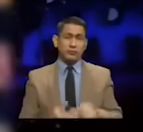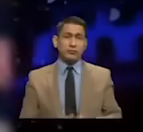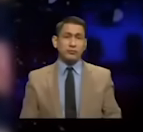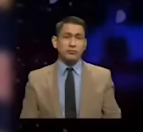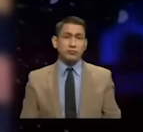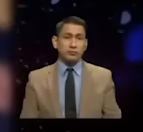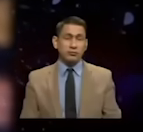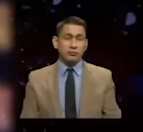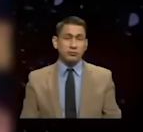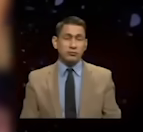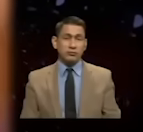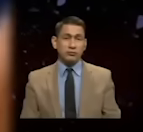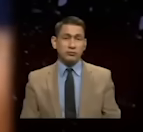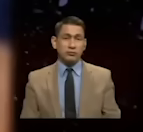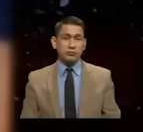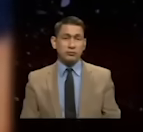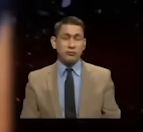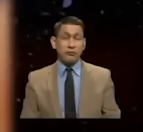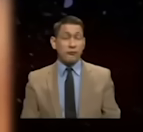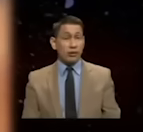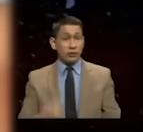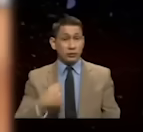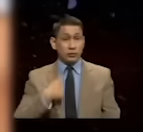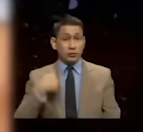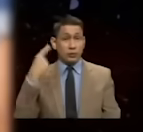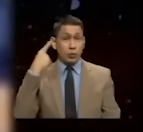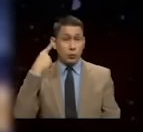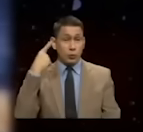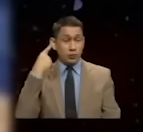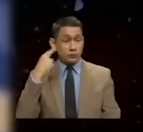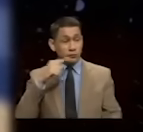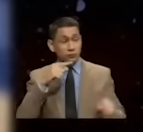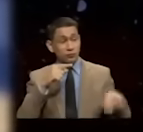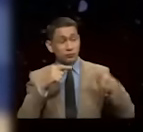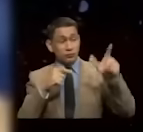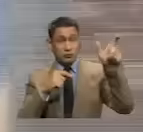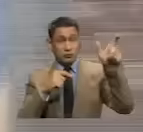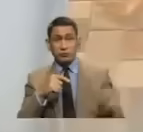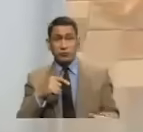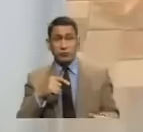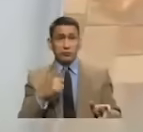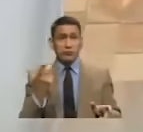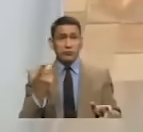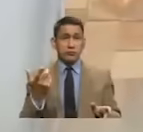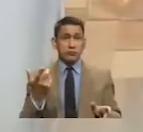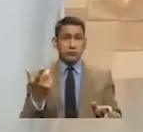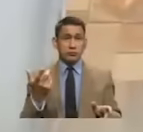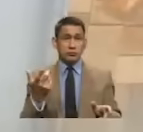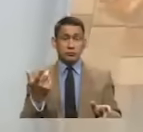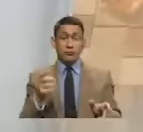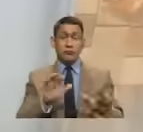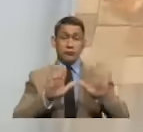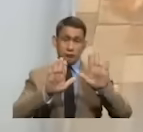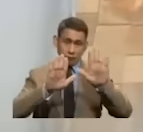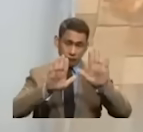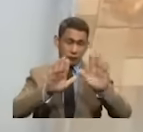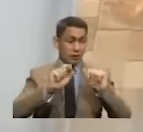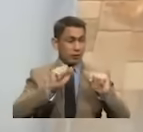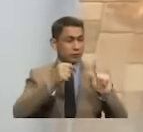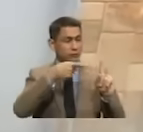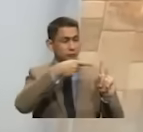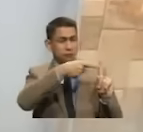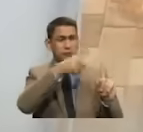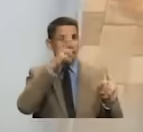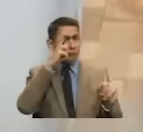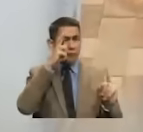y todo. Yo escucho a la vecina que está hablando de que le pegan, déjelo, porque el delincuente, vuelvo y repito, no está